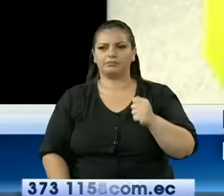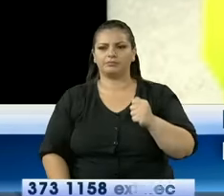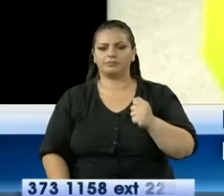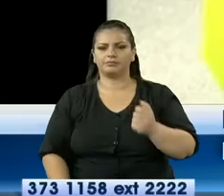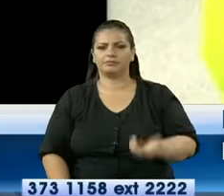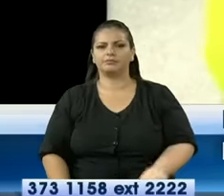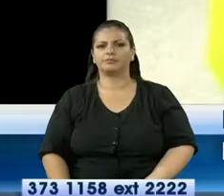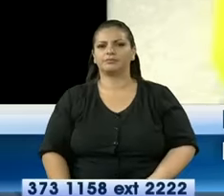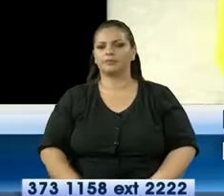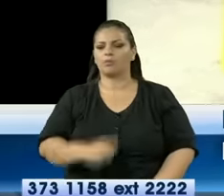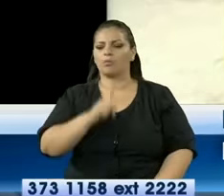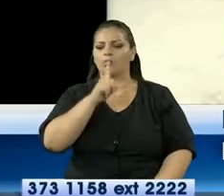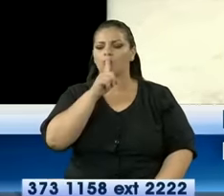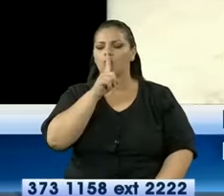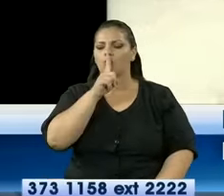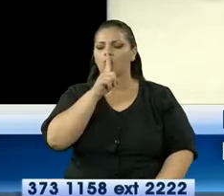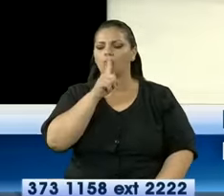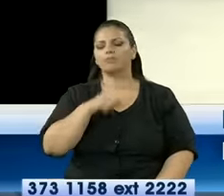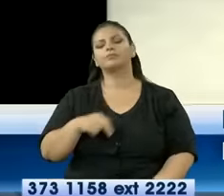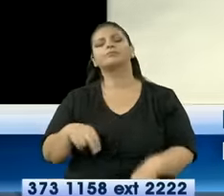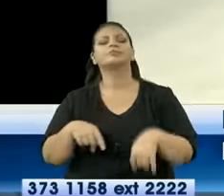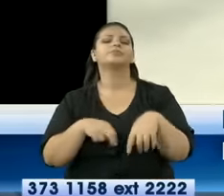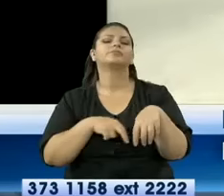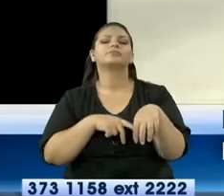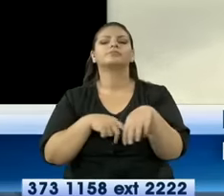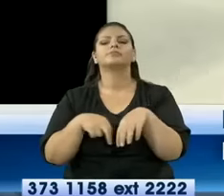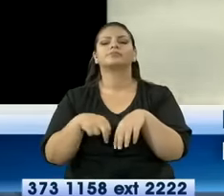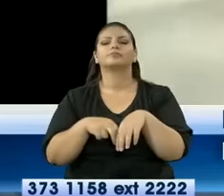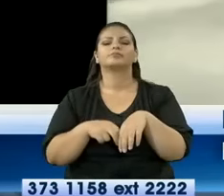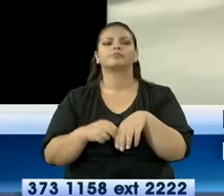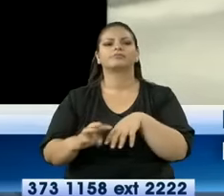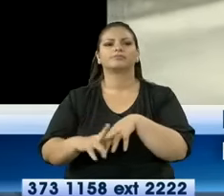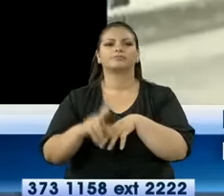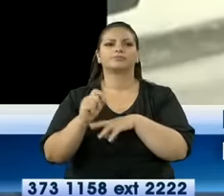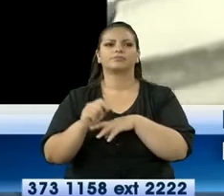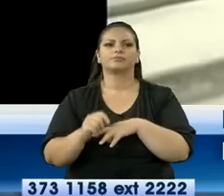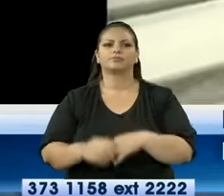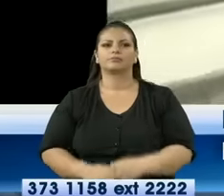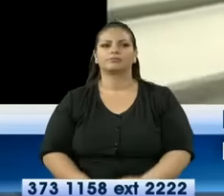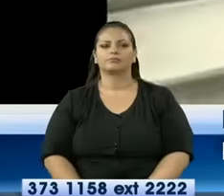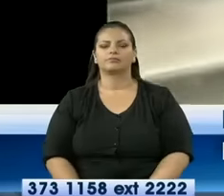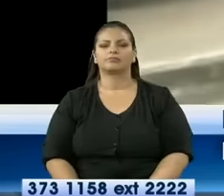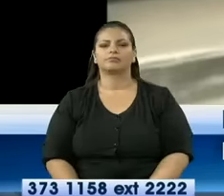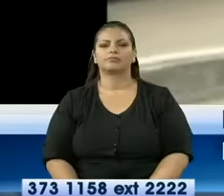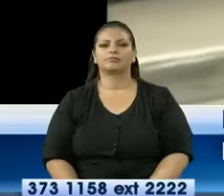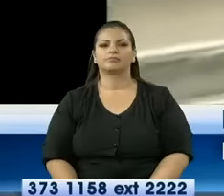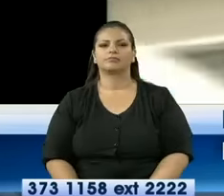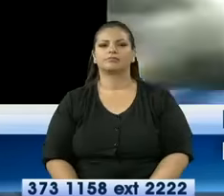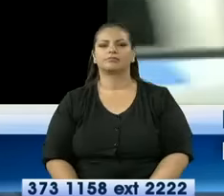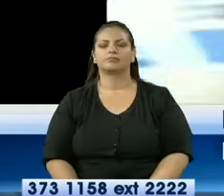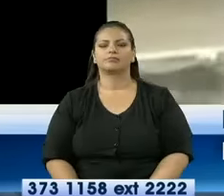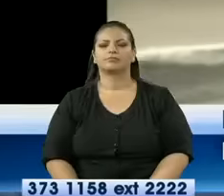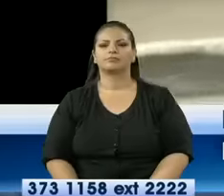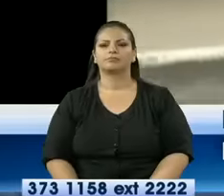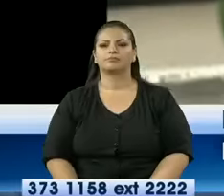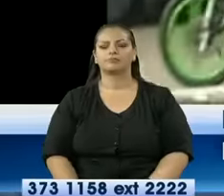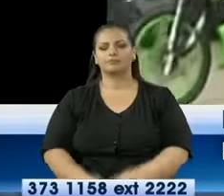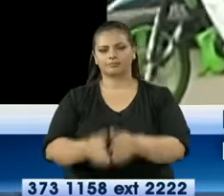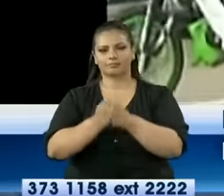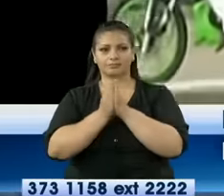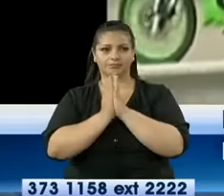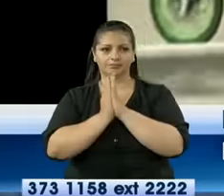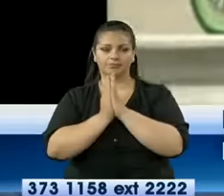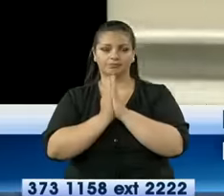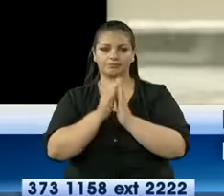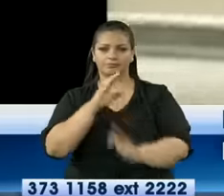se camuflan con la persona. Entonces, a eso es que estamos pidiendo más presencia de la policía.